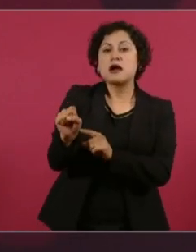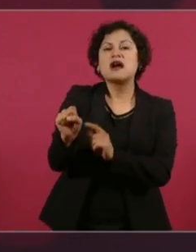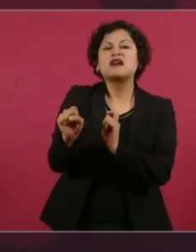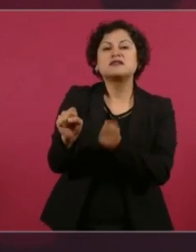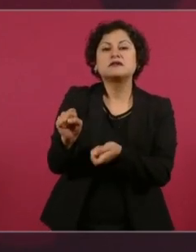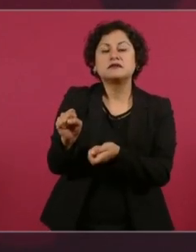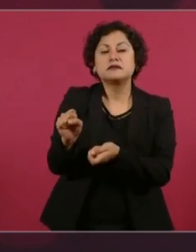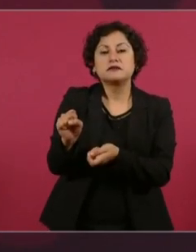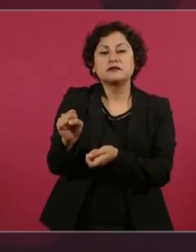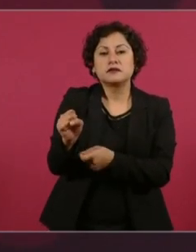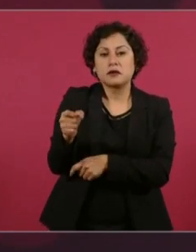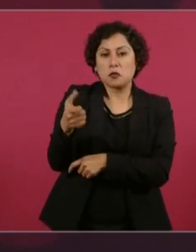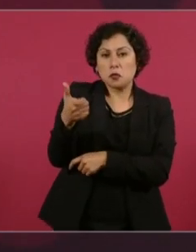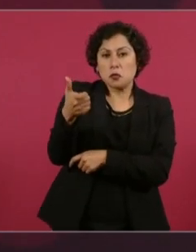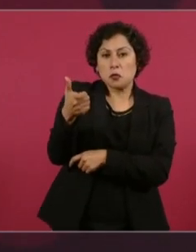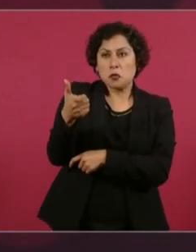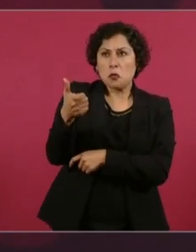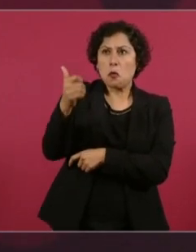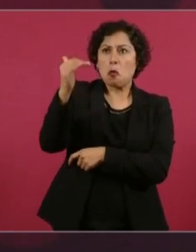está abajo